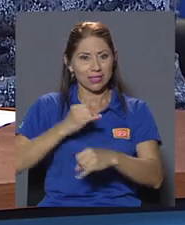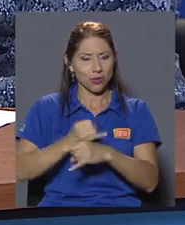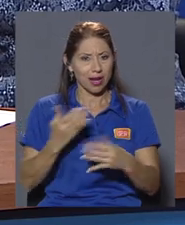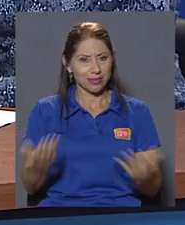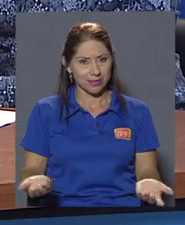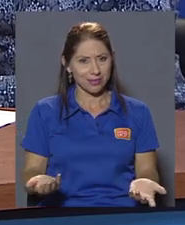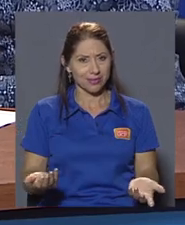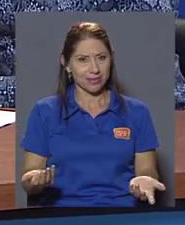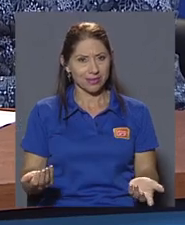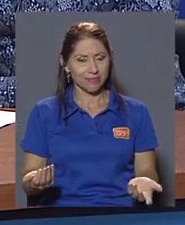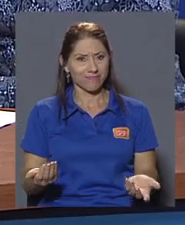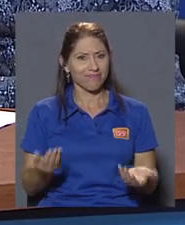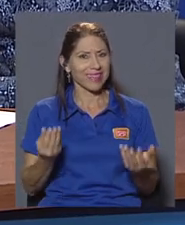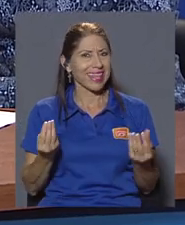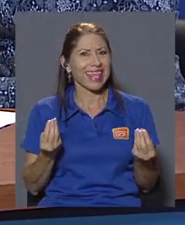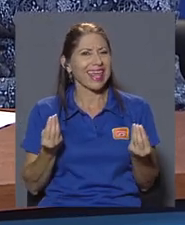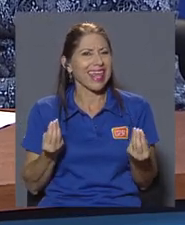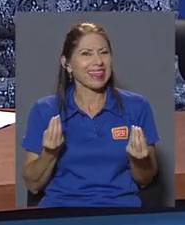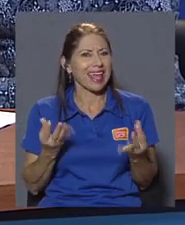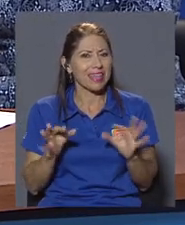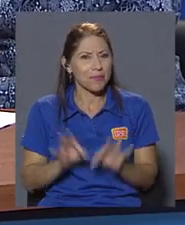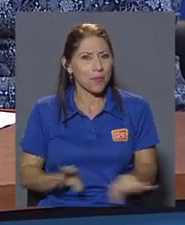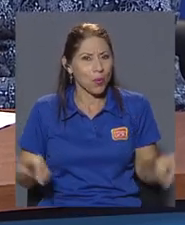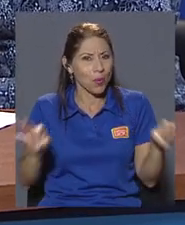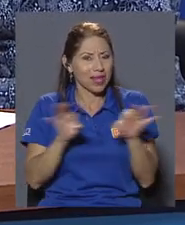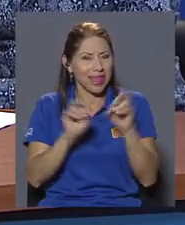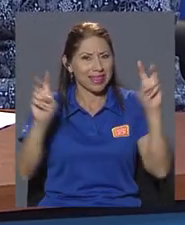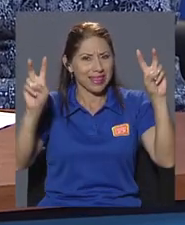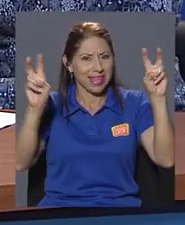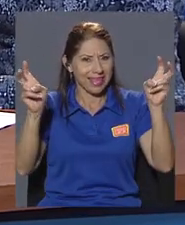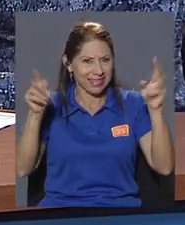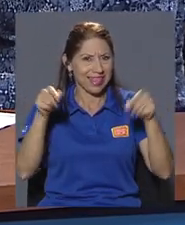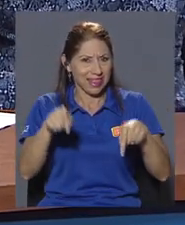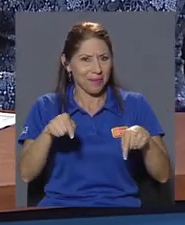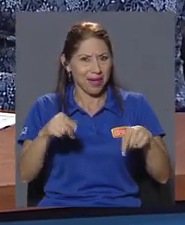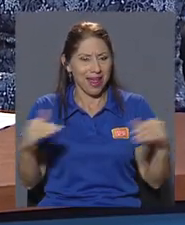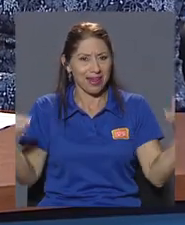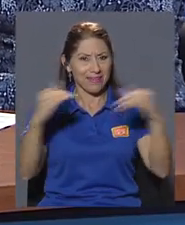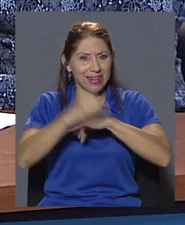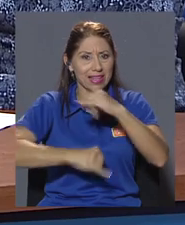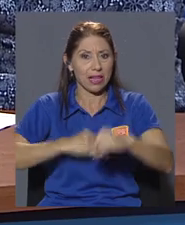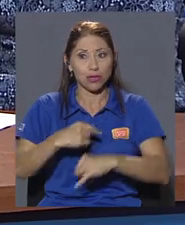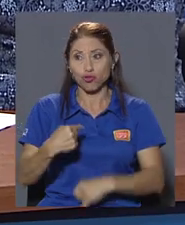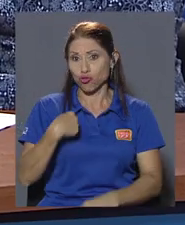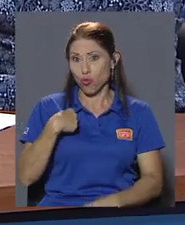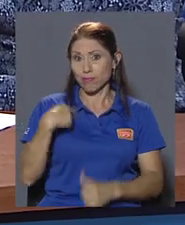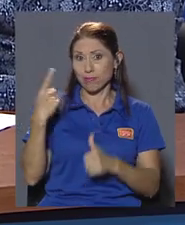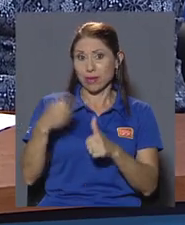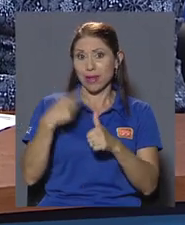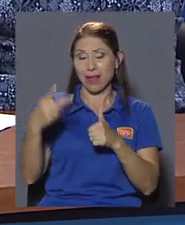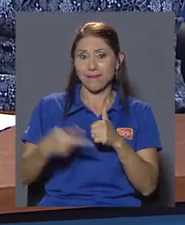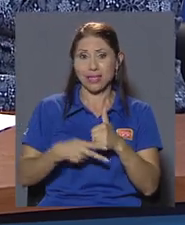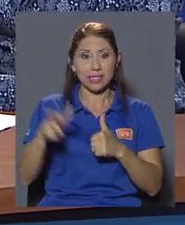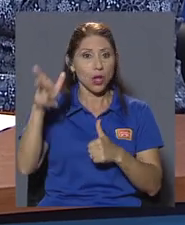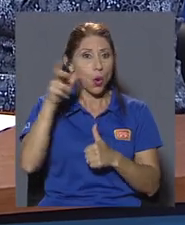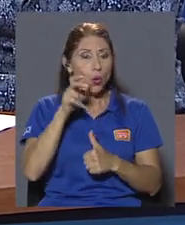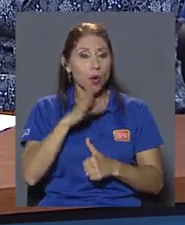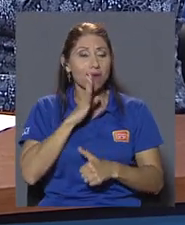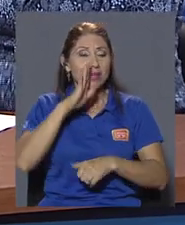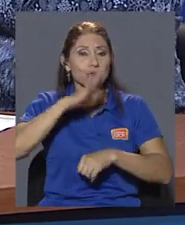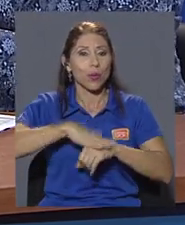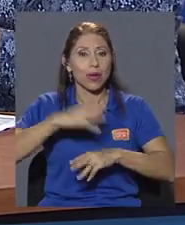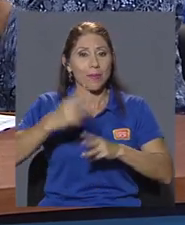importante este tema a nivel internacional porque yo por lo menos es la primera vez que oigo hablar de matemática